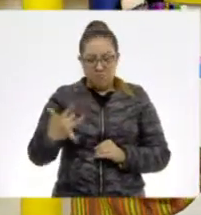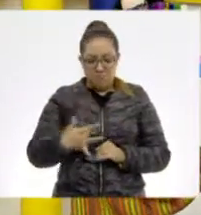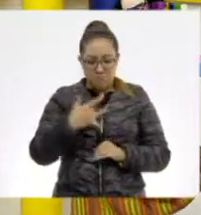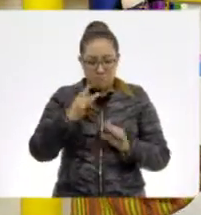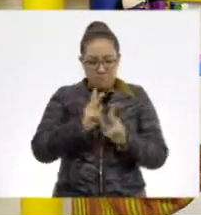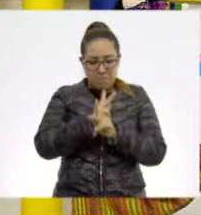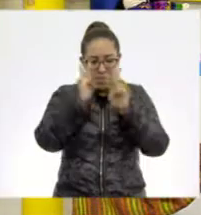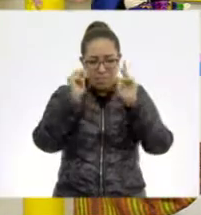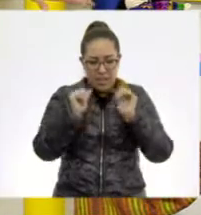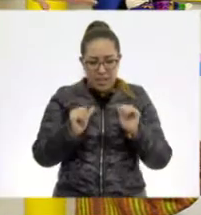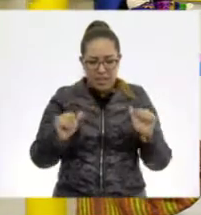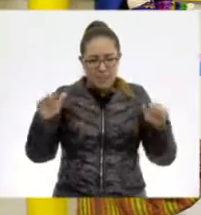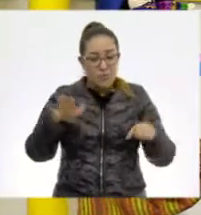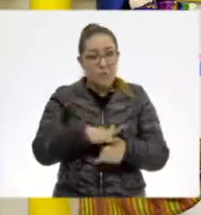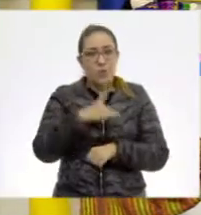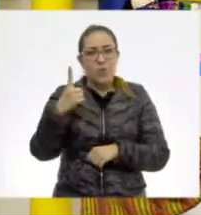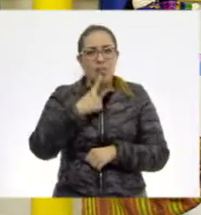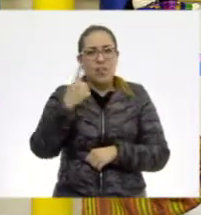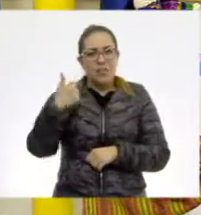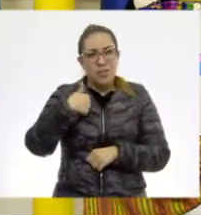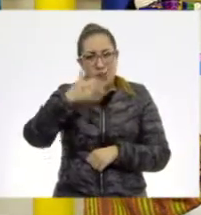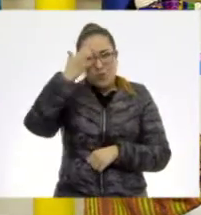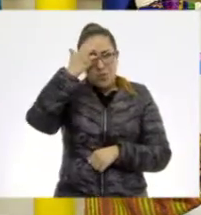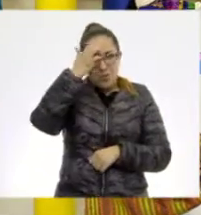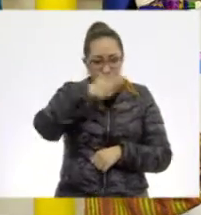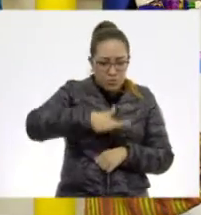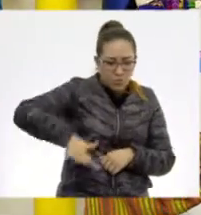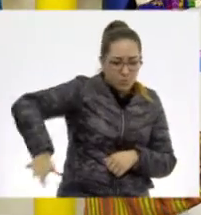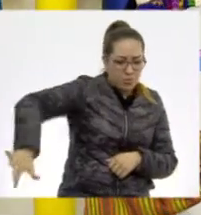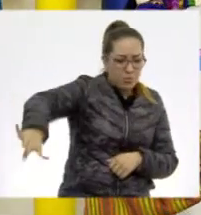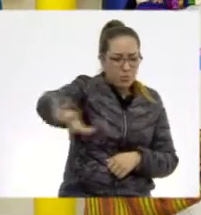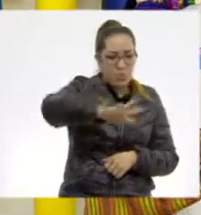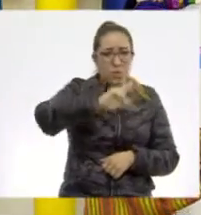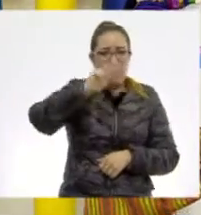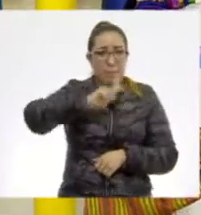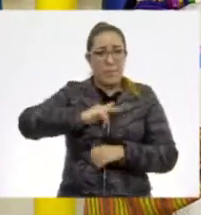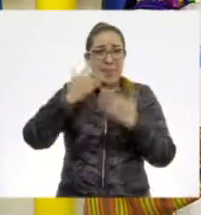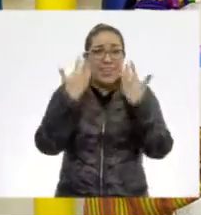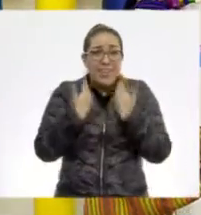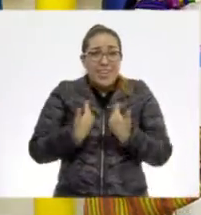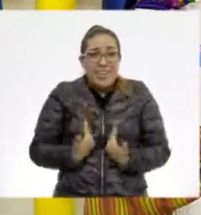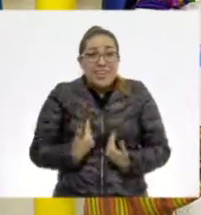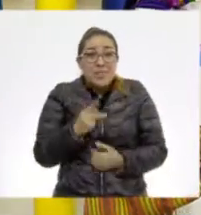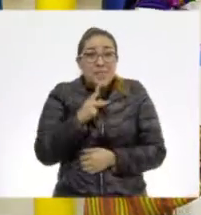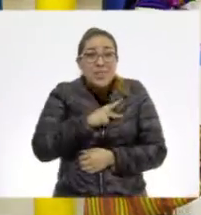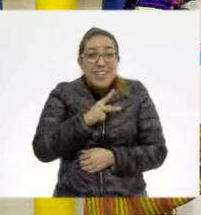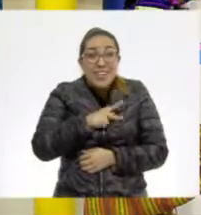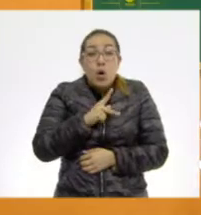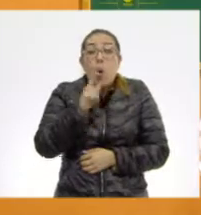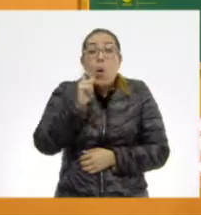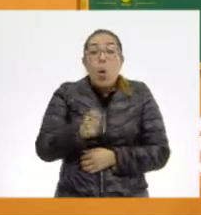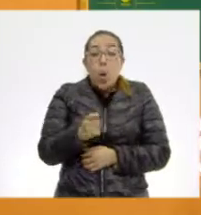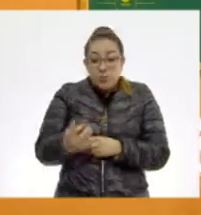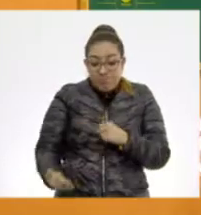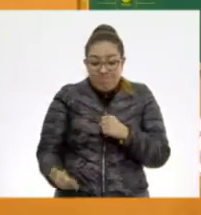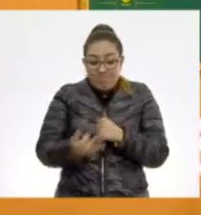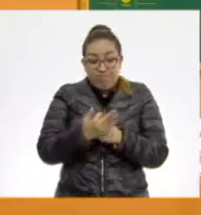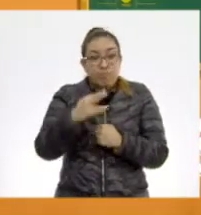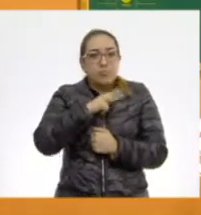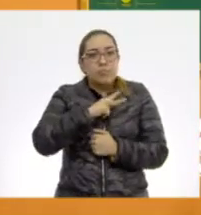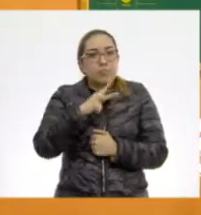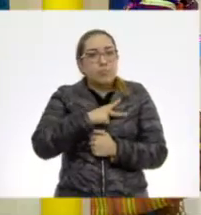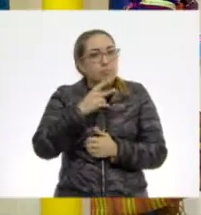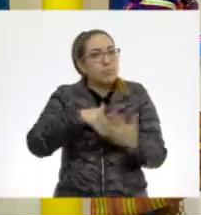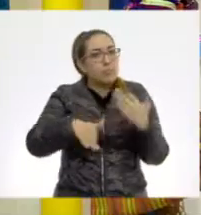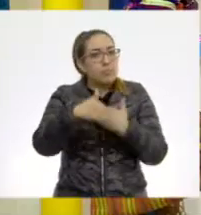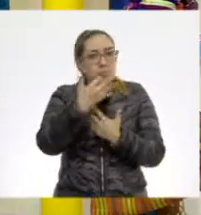porque estoy consciente de todo el espacio que me rodea y que es mío. Y es seguridad para ti. Exacto, que es